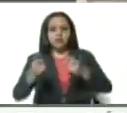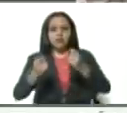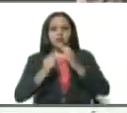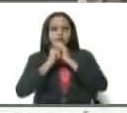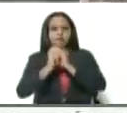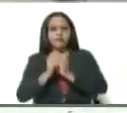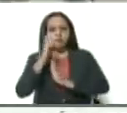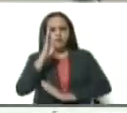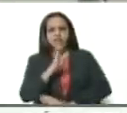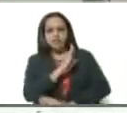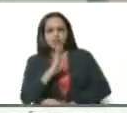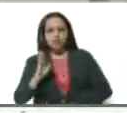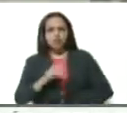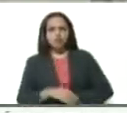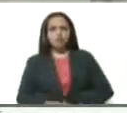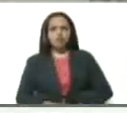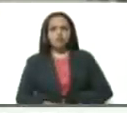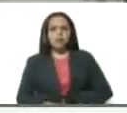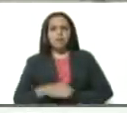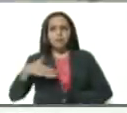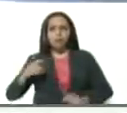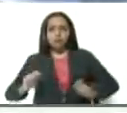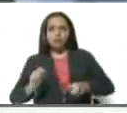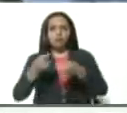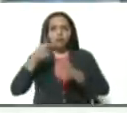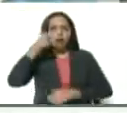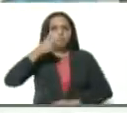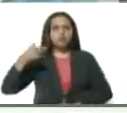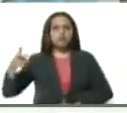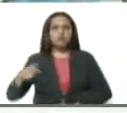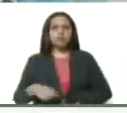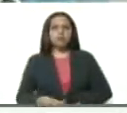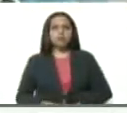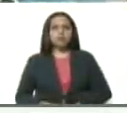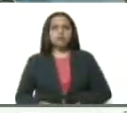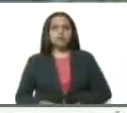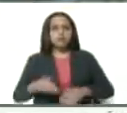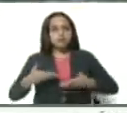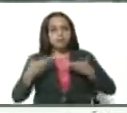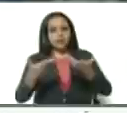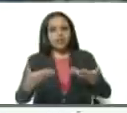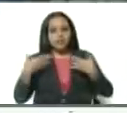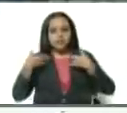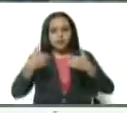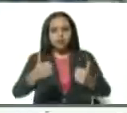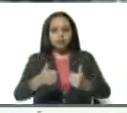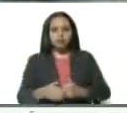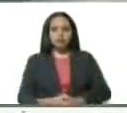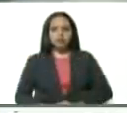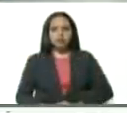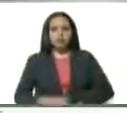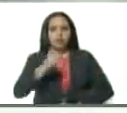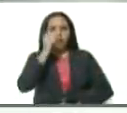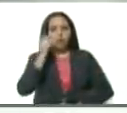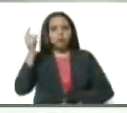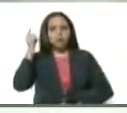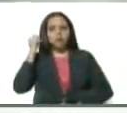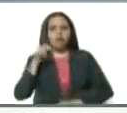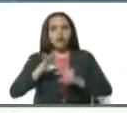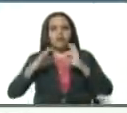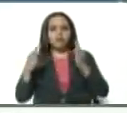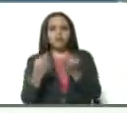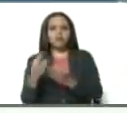sus bendiciones para sanar a nuestro pueblo, para garantizar la salud de los hombres y mujeres, de la